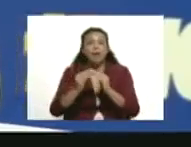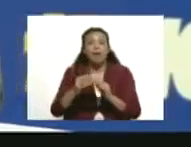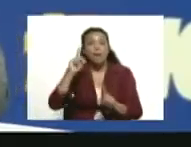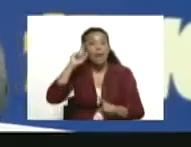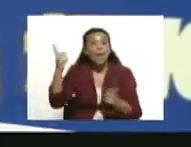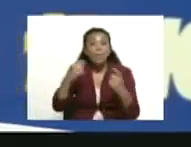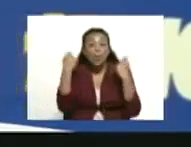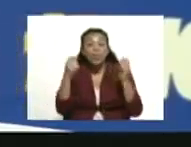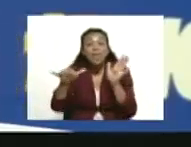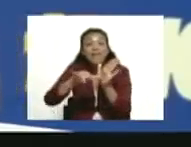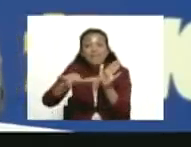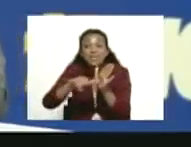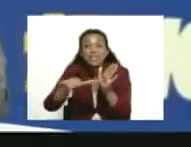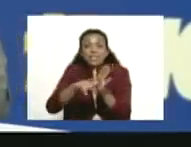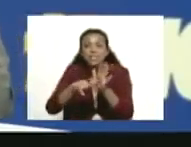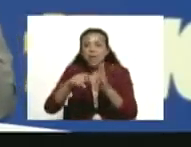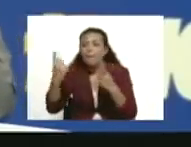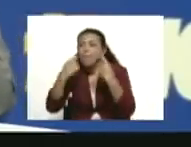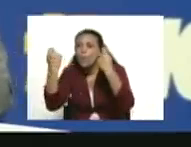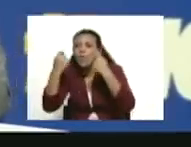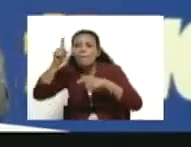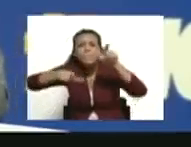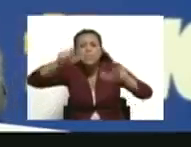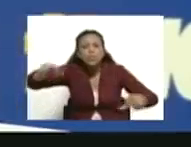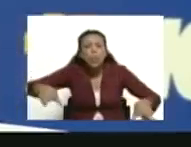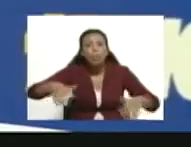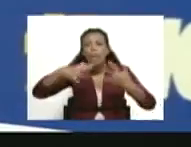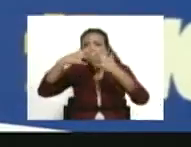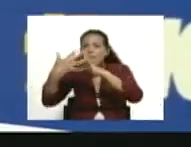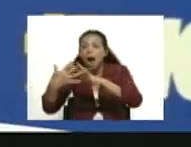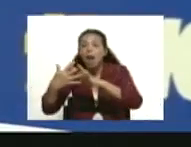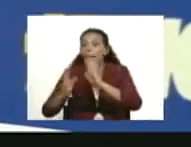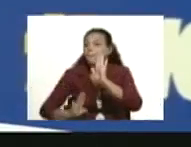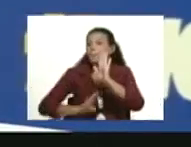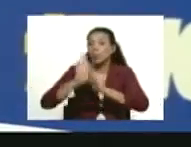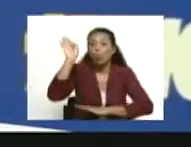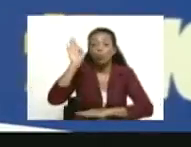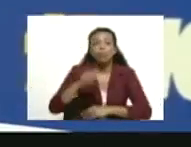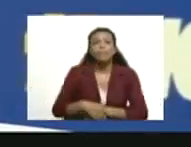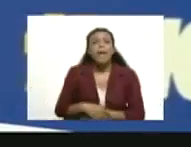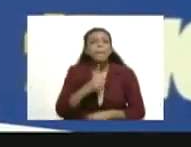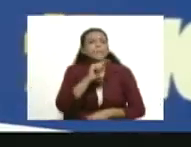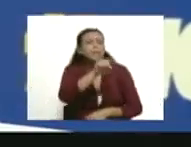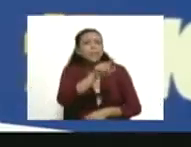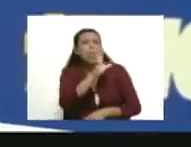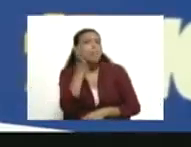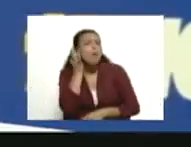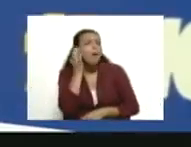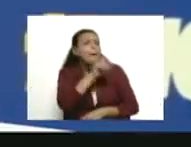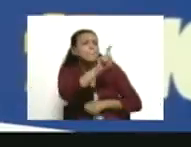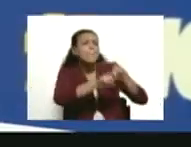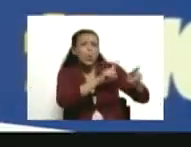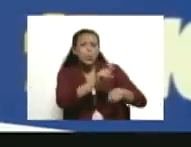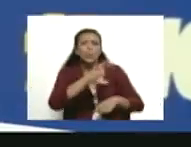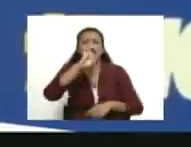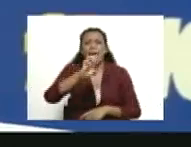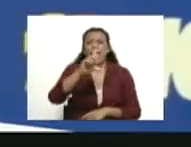el poder vecinal, el poder popular, nosotros poder avanzar. Elsie, te voy a hacer una pregunta.